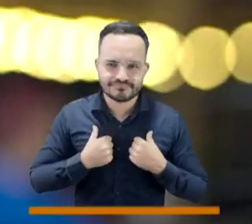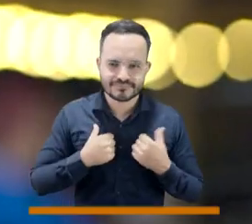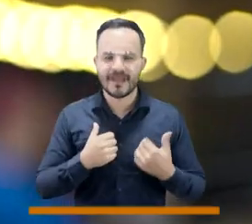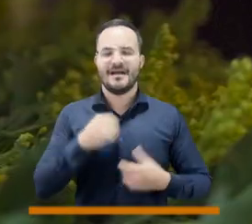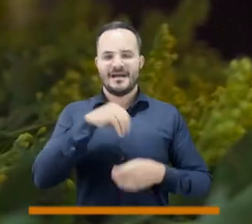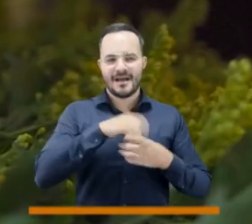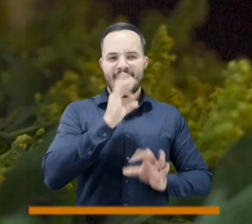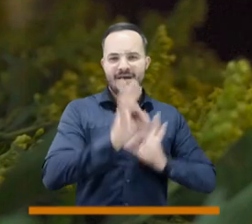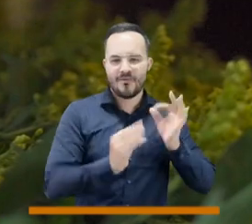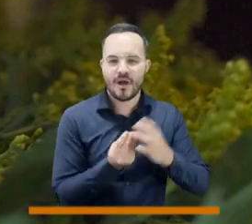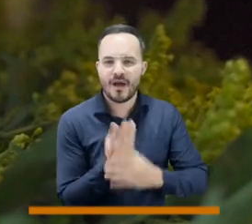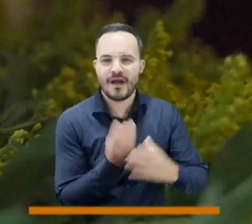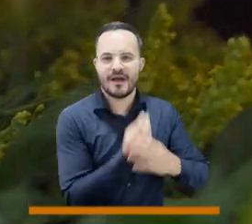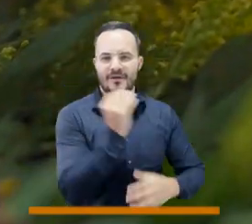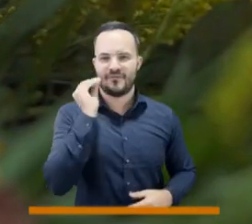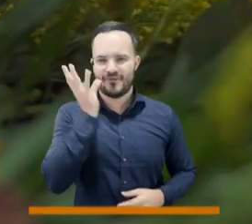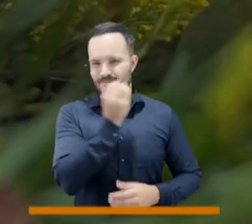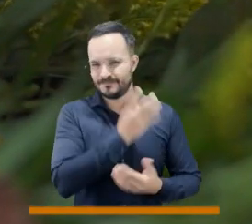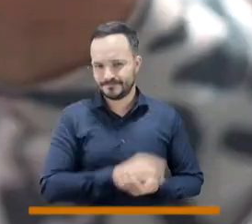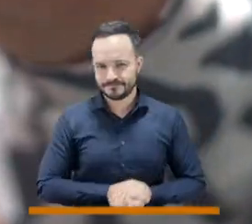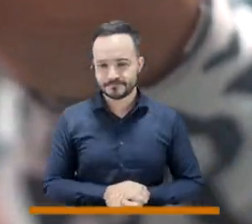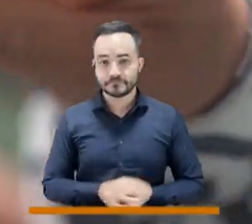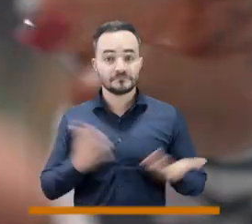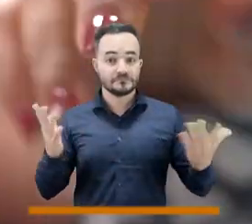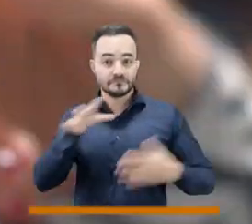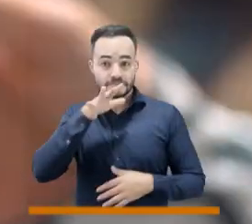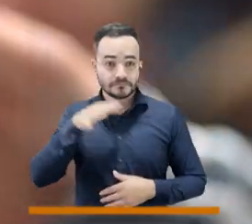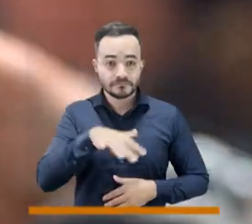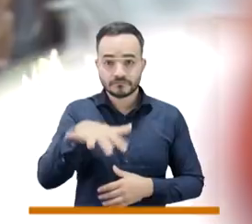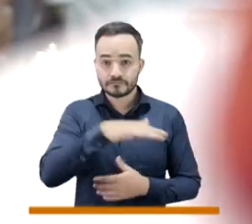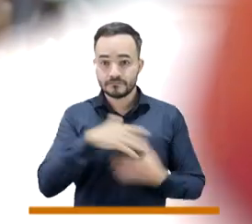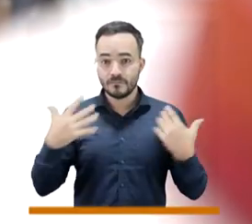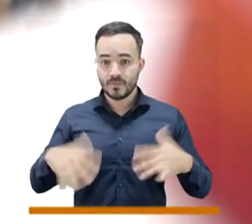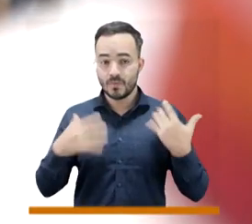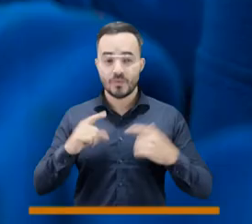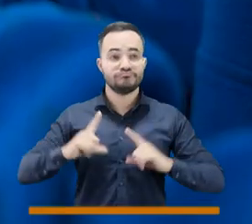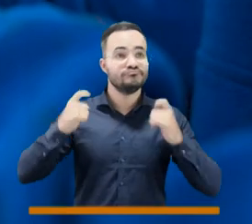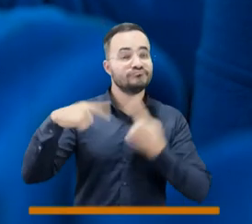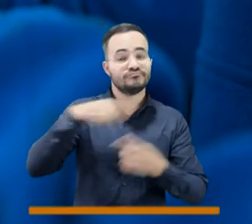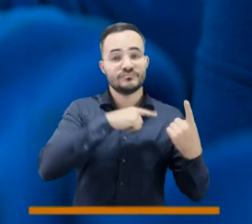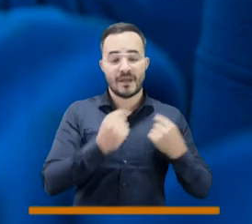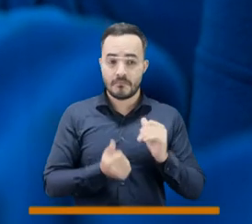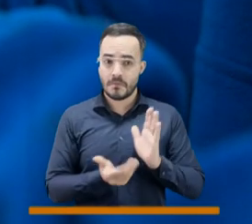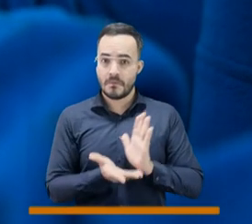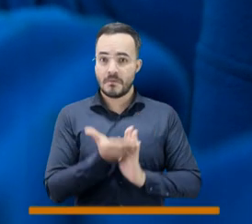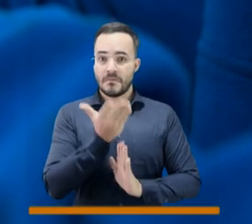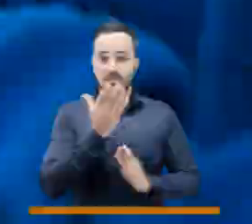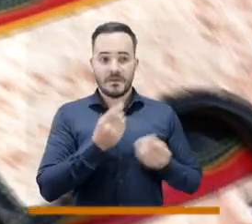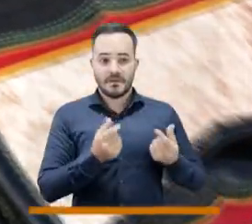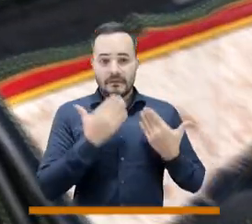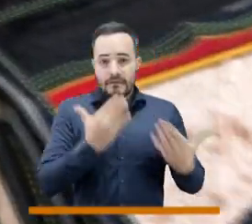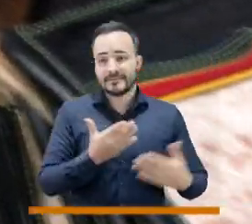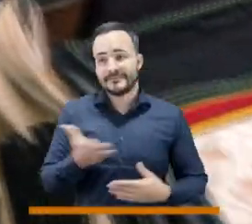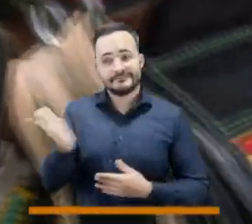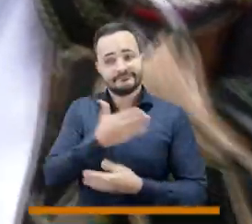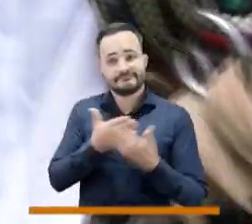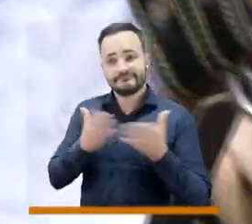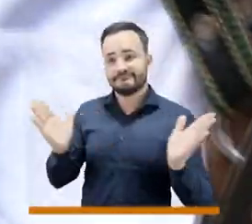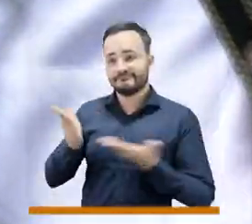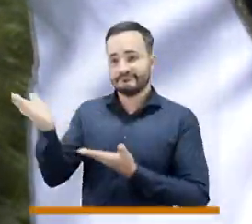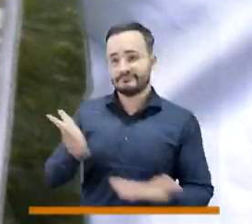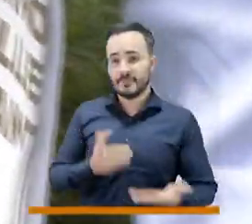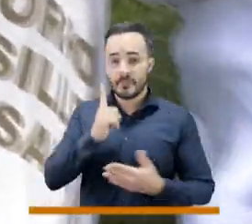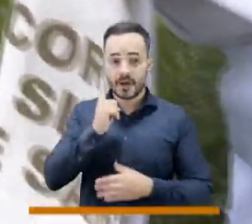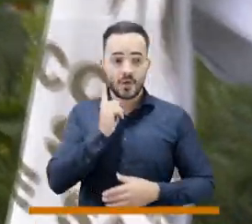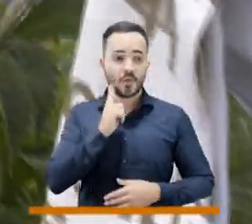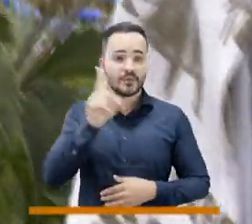floricultores. Lo cierto es que las fincas y su desarrollo turístico están abiertas y al servicio de la ciudadanía